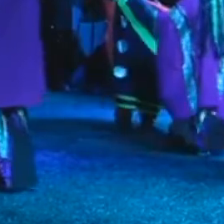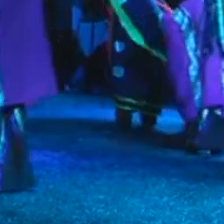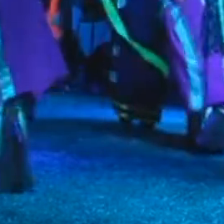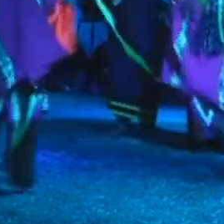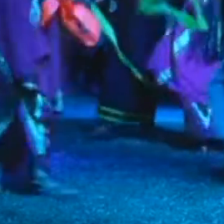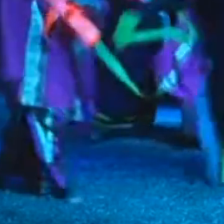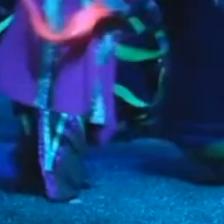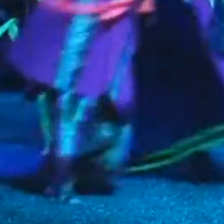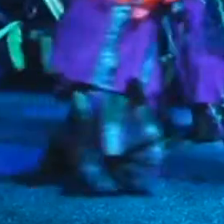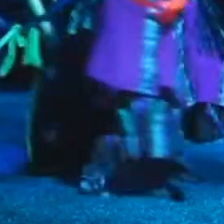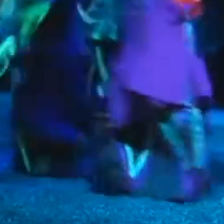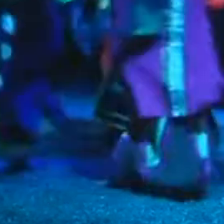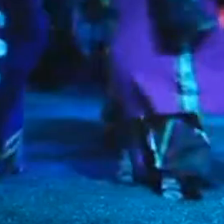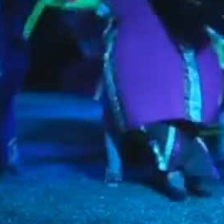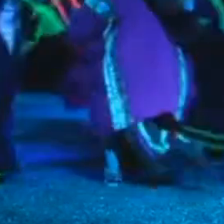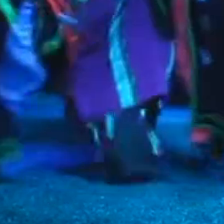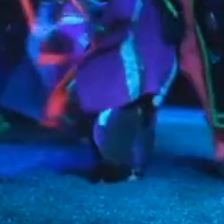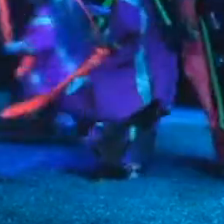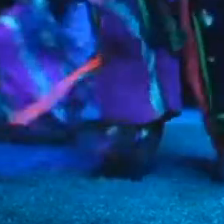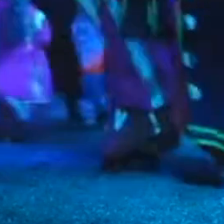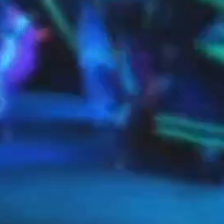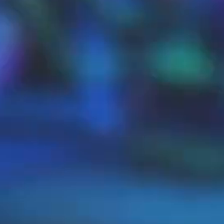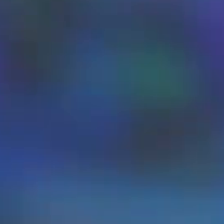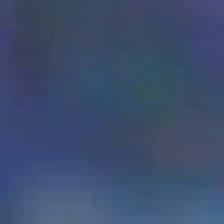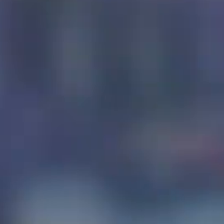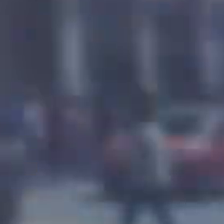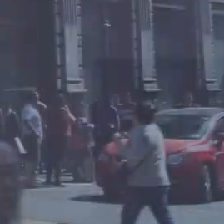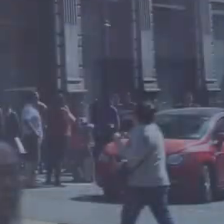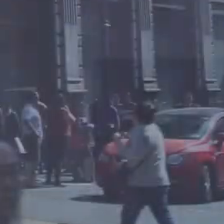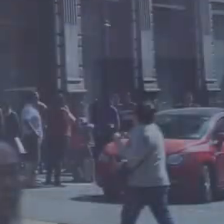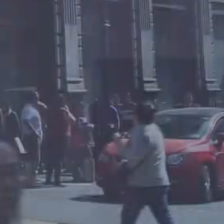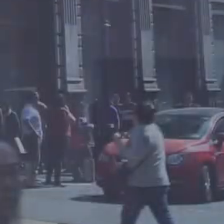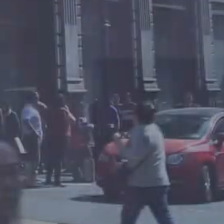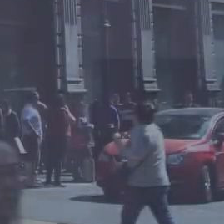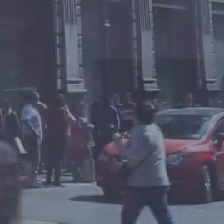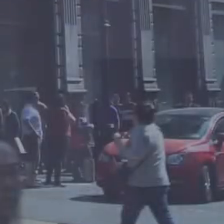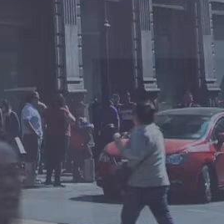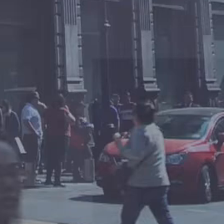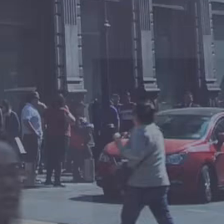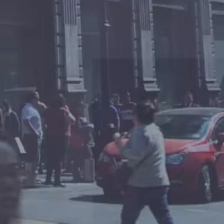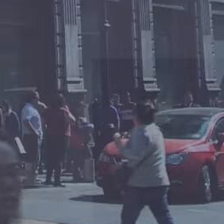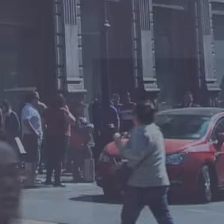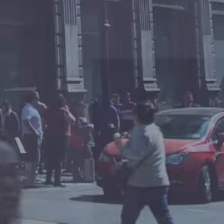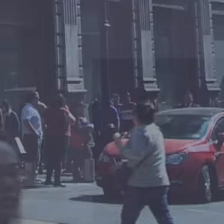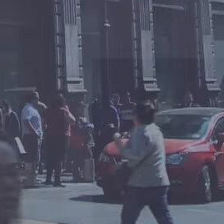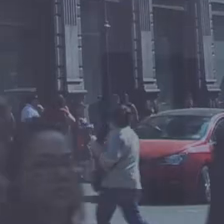No sé qué tienen